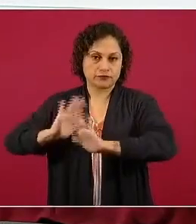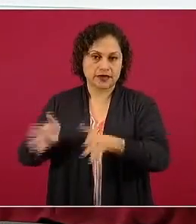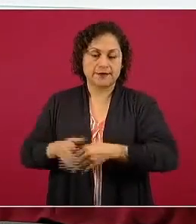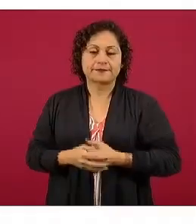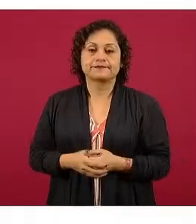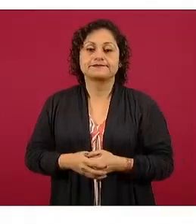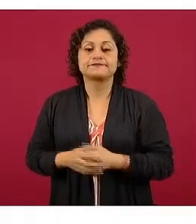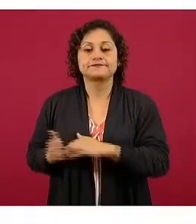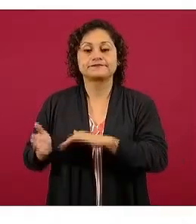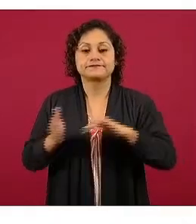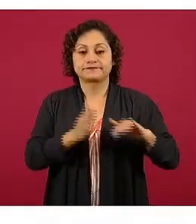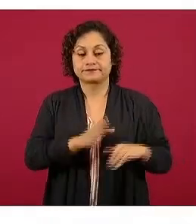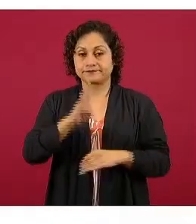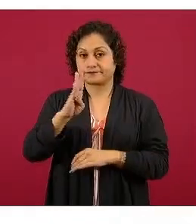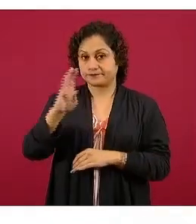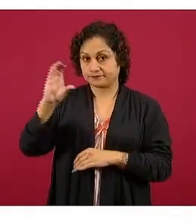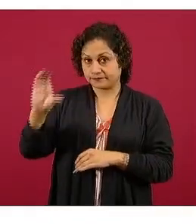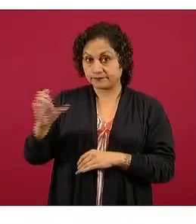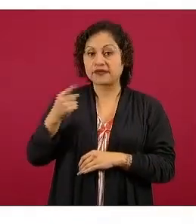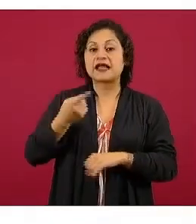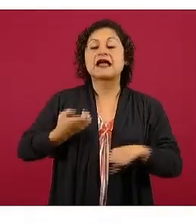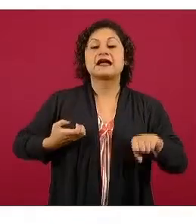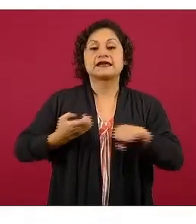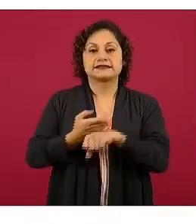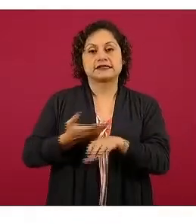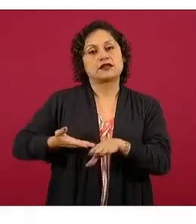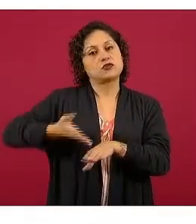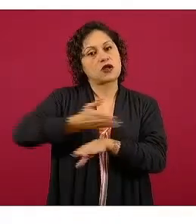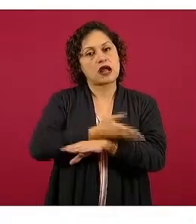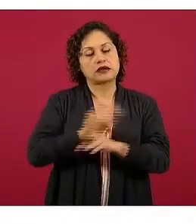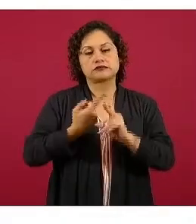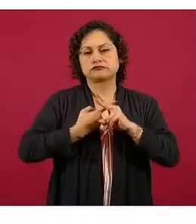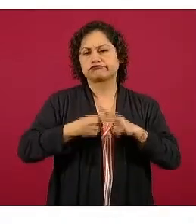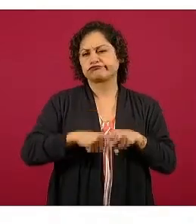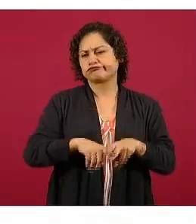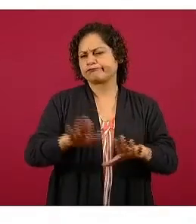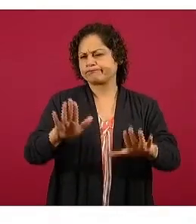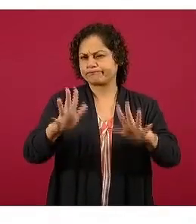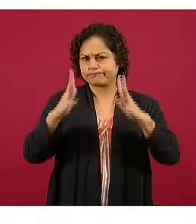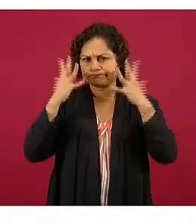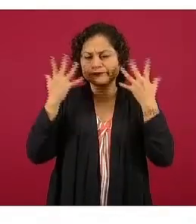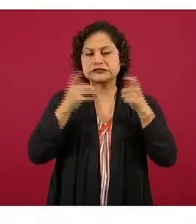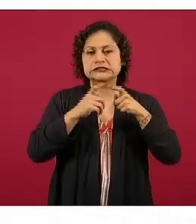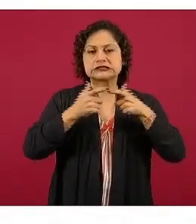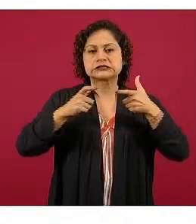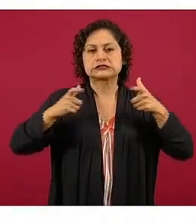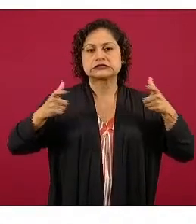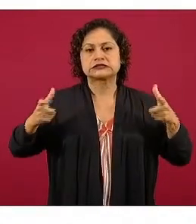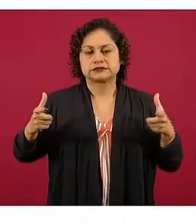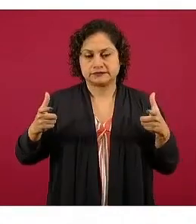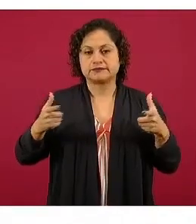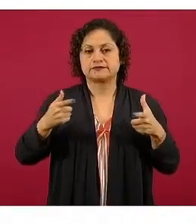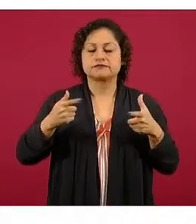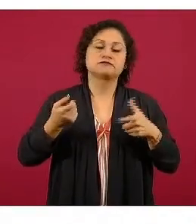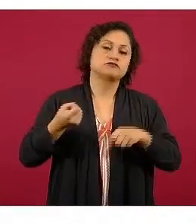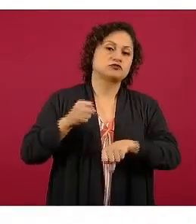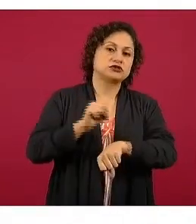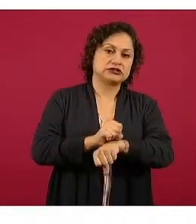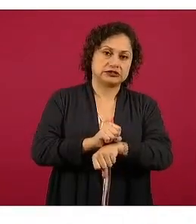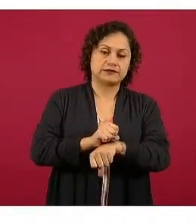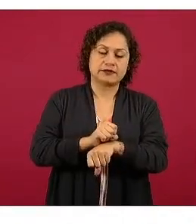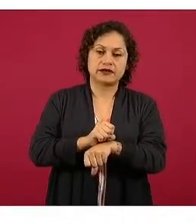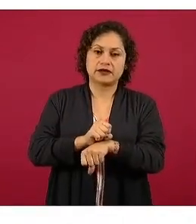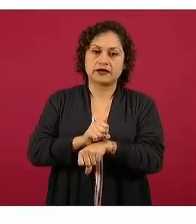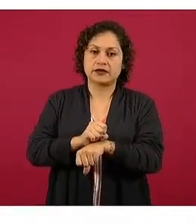favor. Baja California, también un estado que fue de los estados iniciales, un incremento importante llegando a su pico